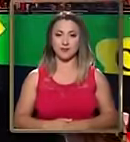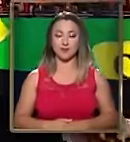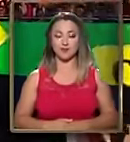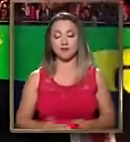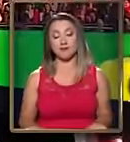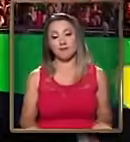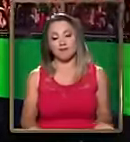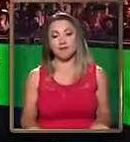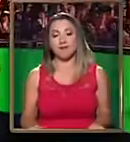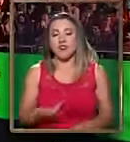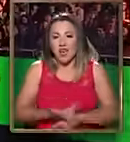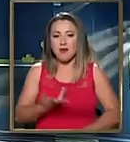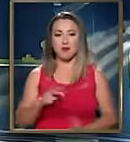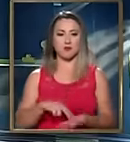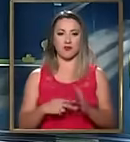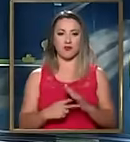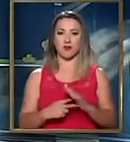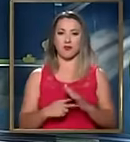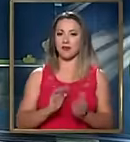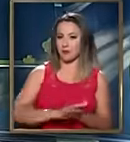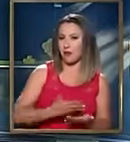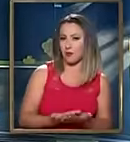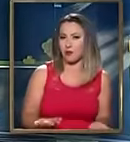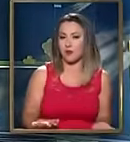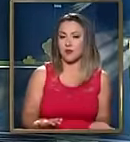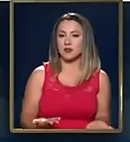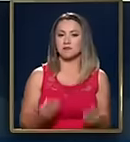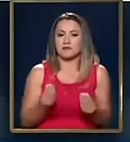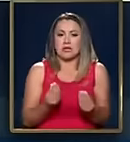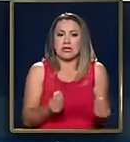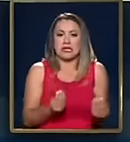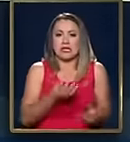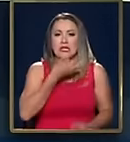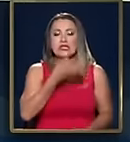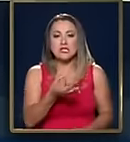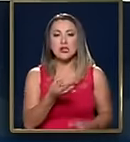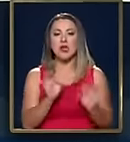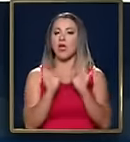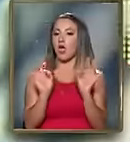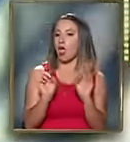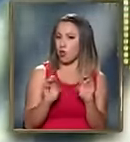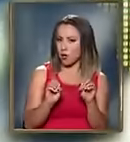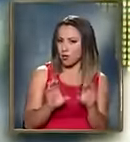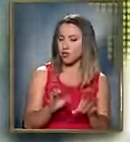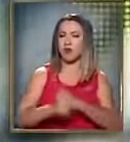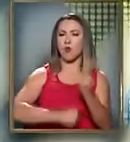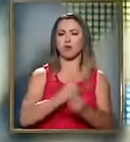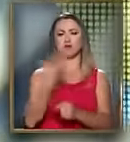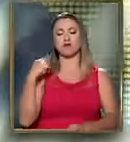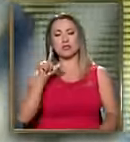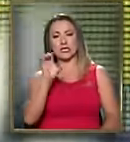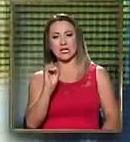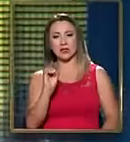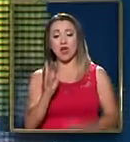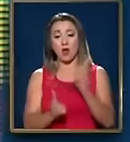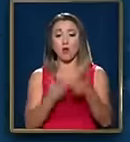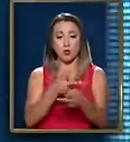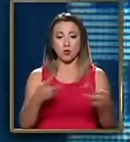Mira, y si tenemos problemas en la salud, ¿para qué decir en la educación? En los años 70 muchos de